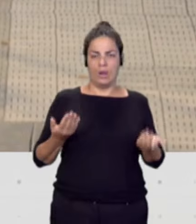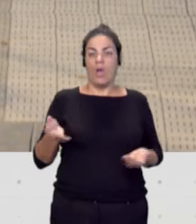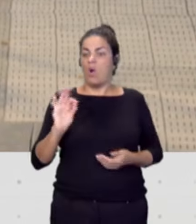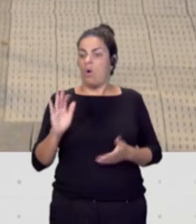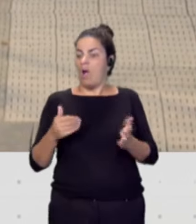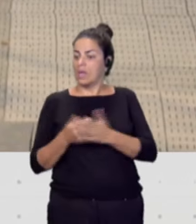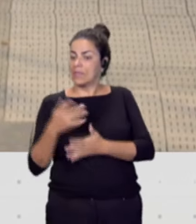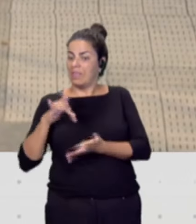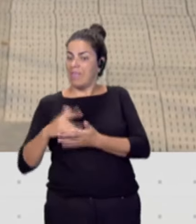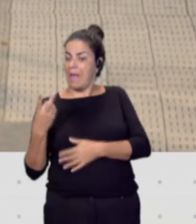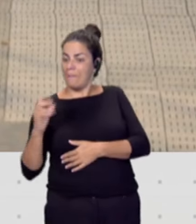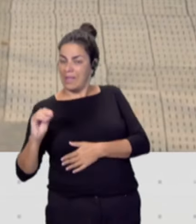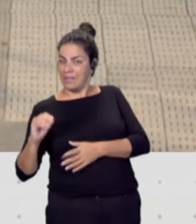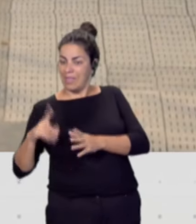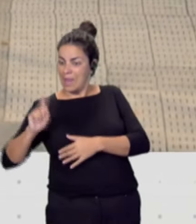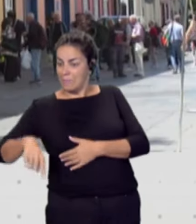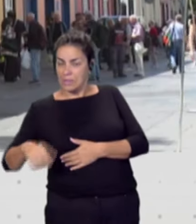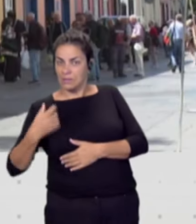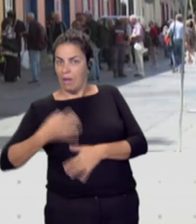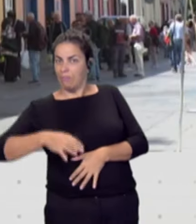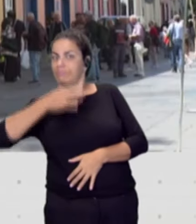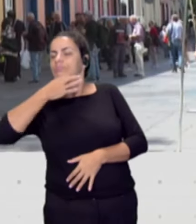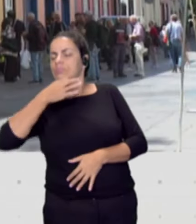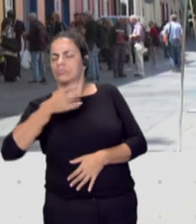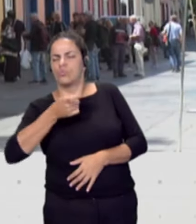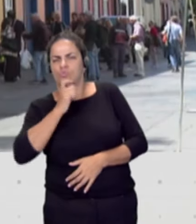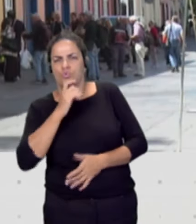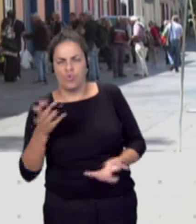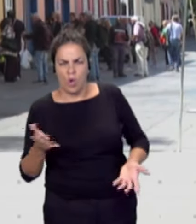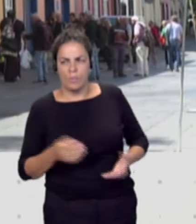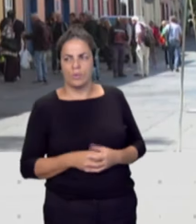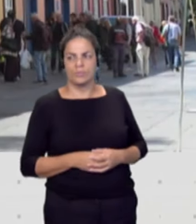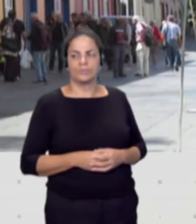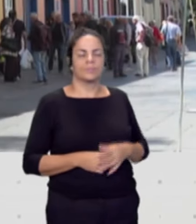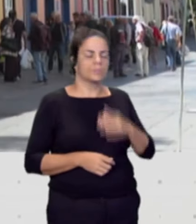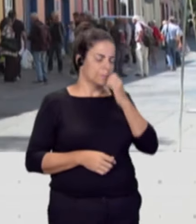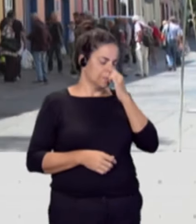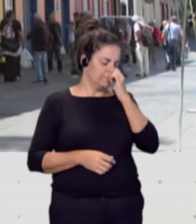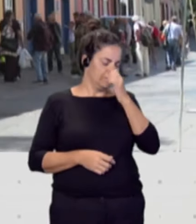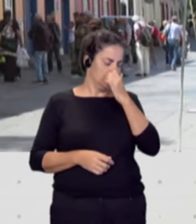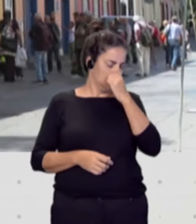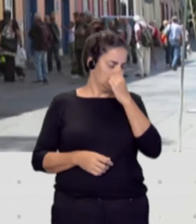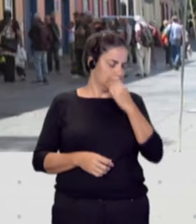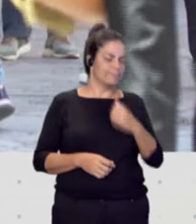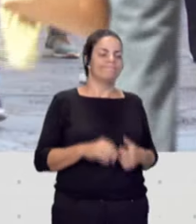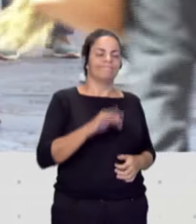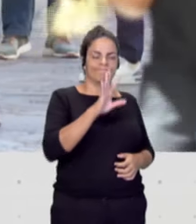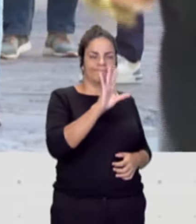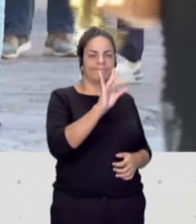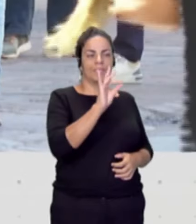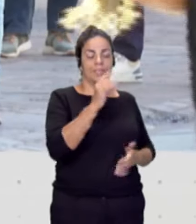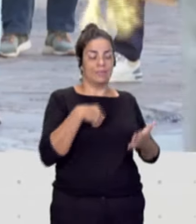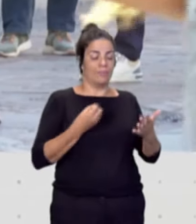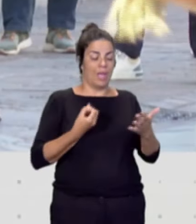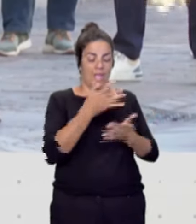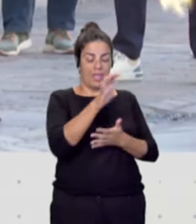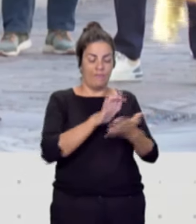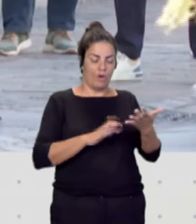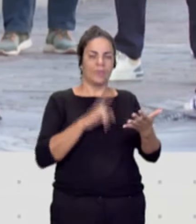prácticamente. ¿Cómo es posible? Sí, que tenemos también. Así? Sí, disculpa, en el informe también hemos dedicado un